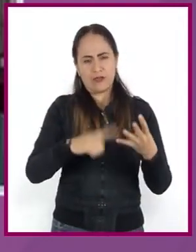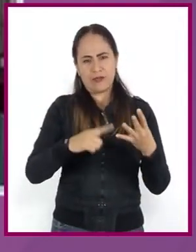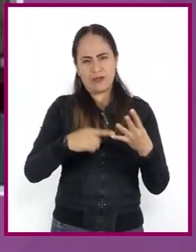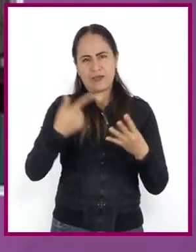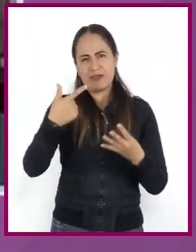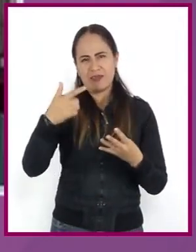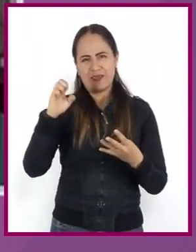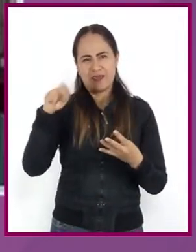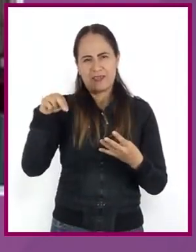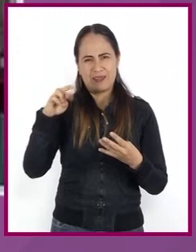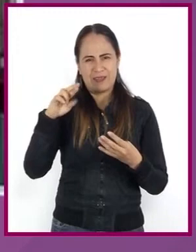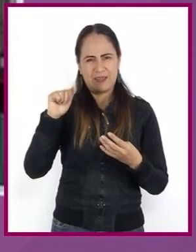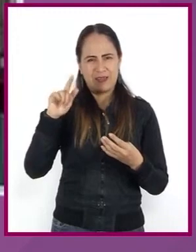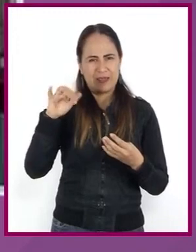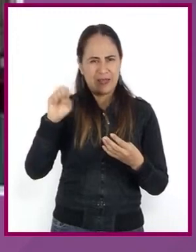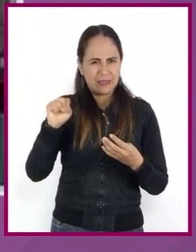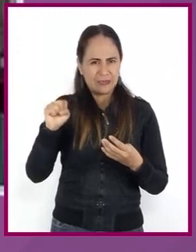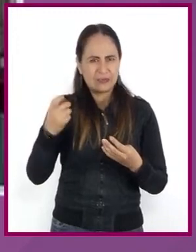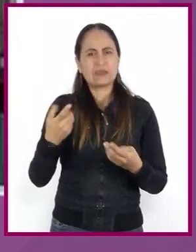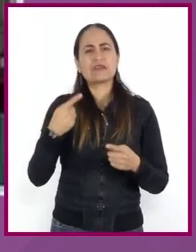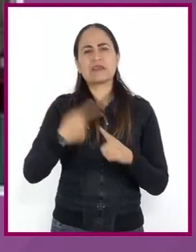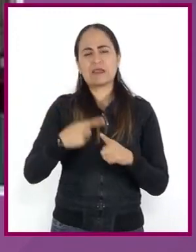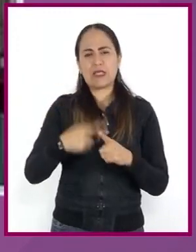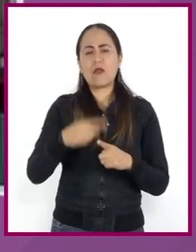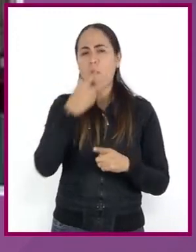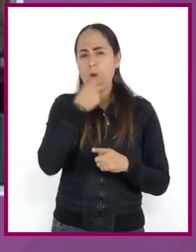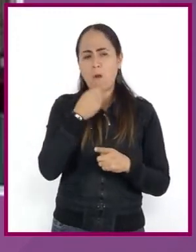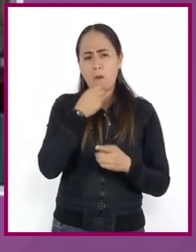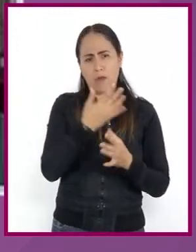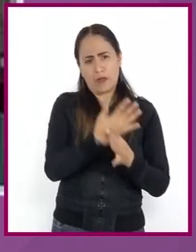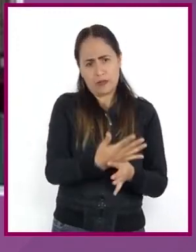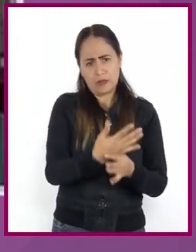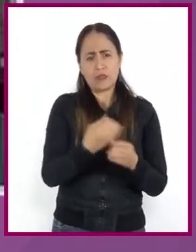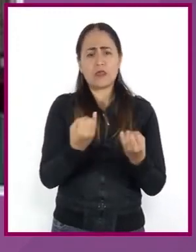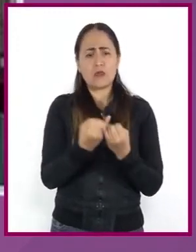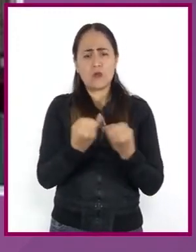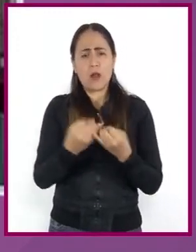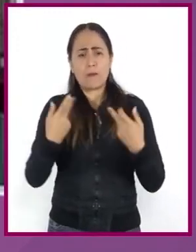intervienen, como lo son el del testador y de los testigos.